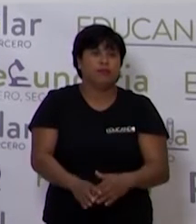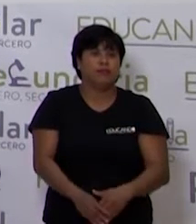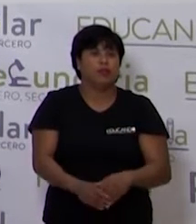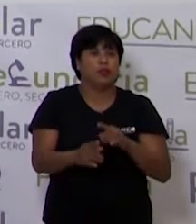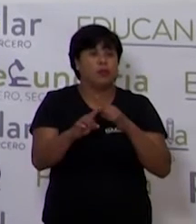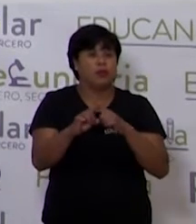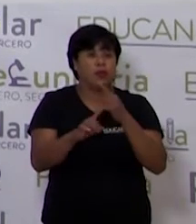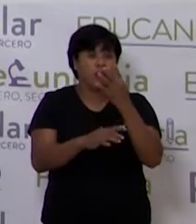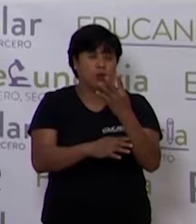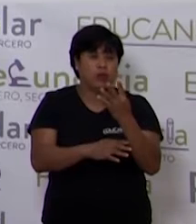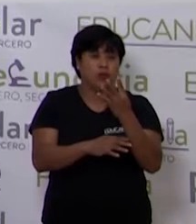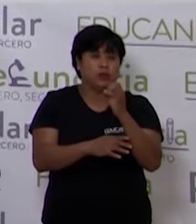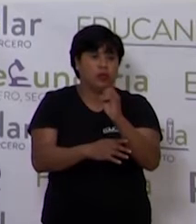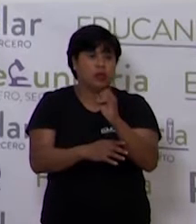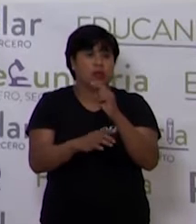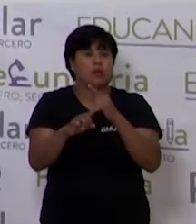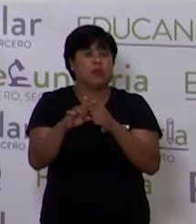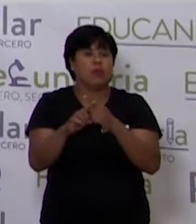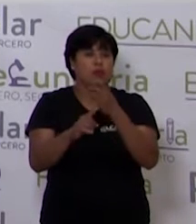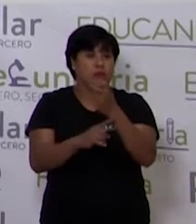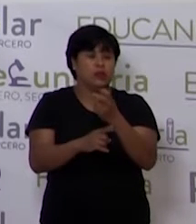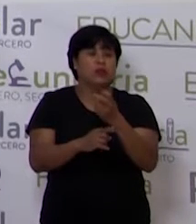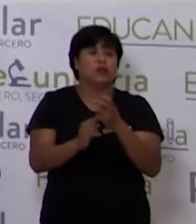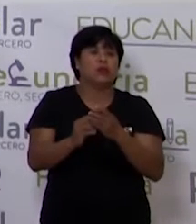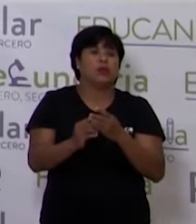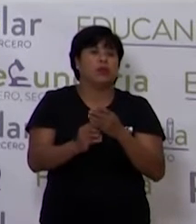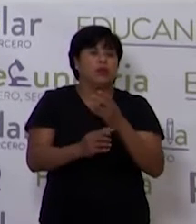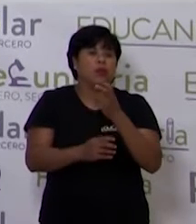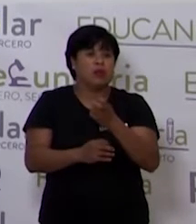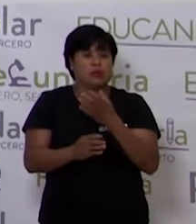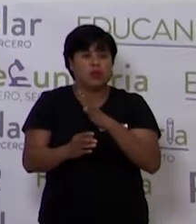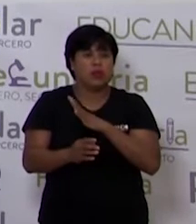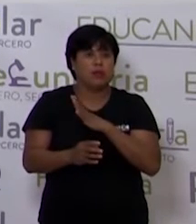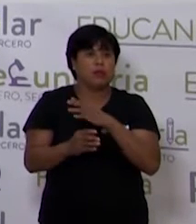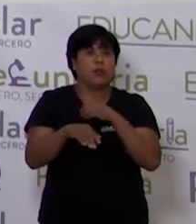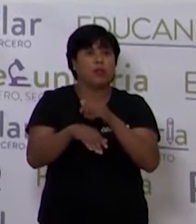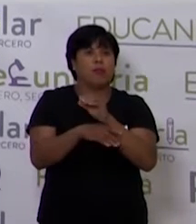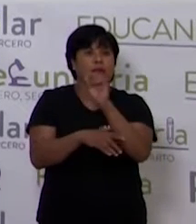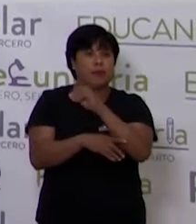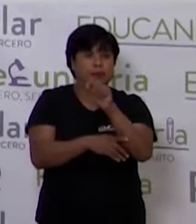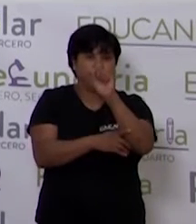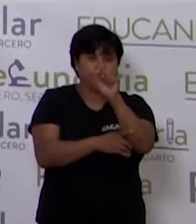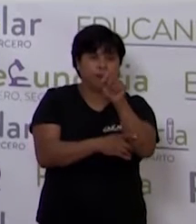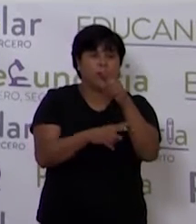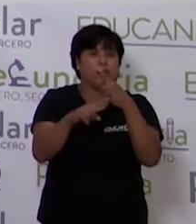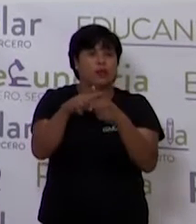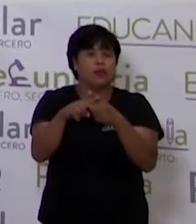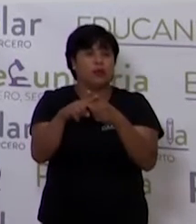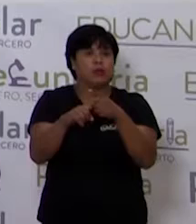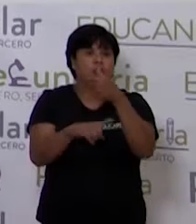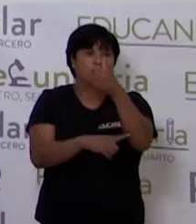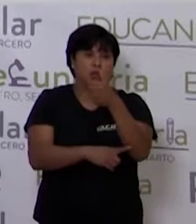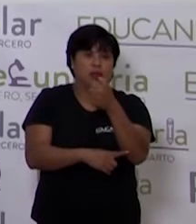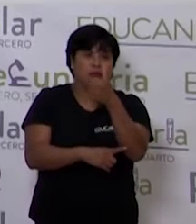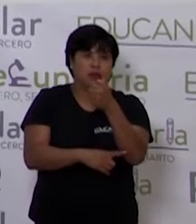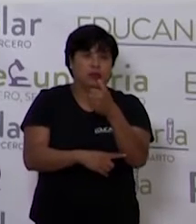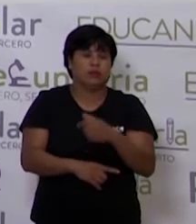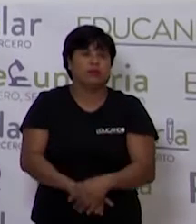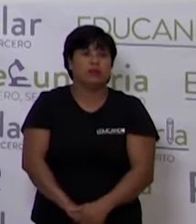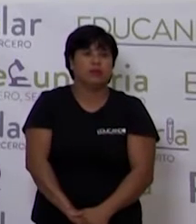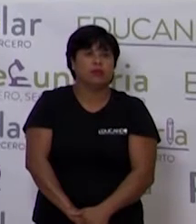Por 4, 0. Y por lo tanto, esto quedaría con 6.